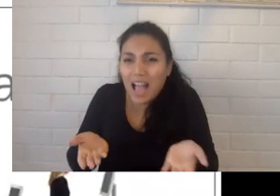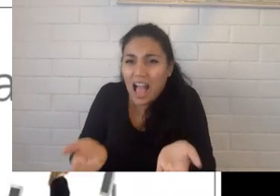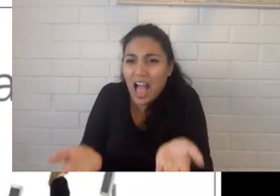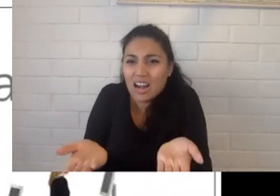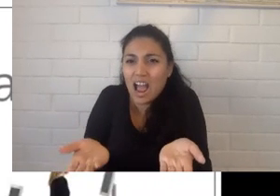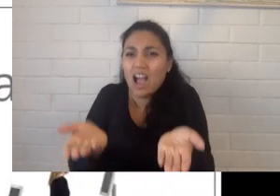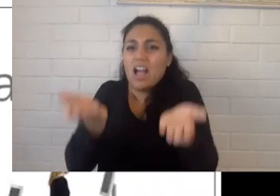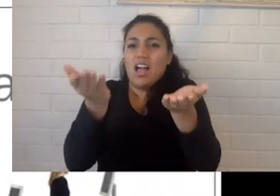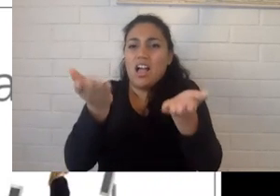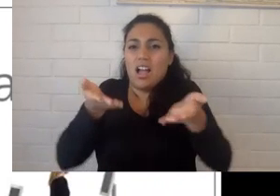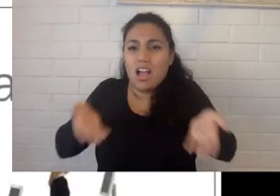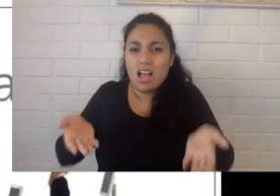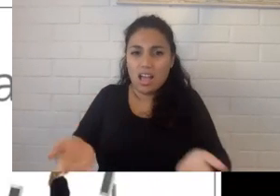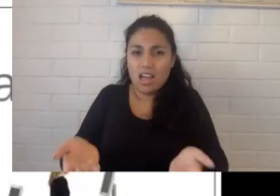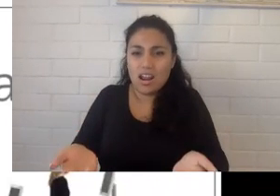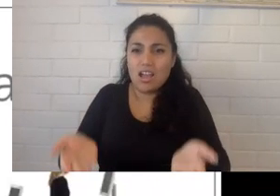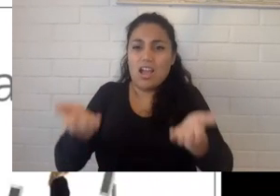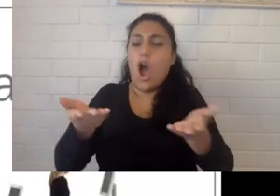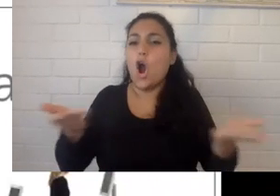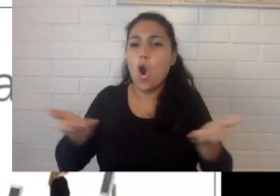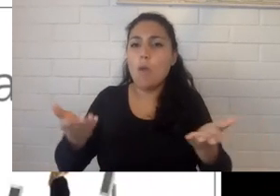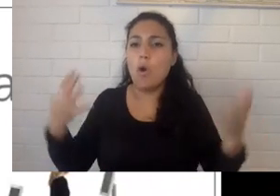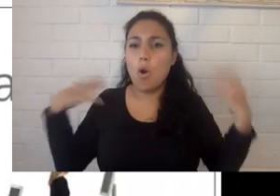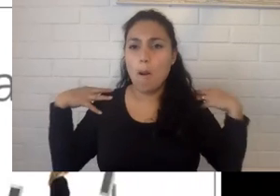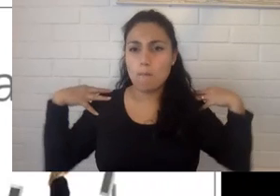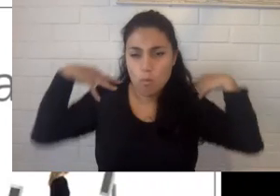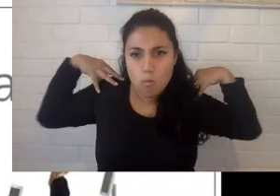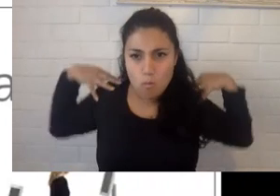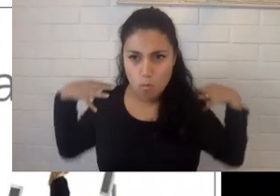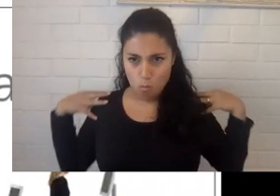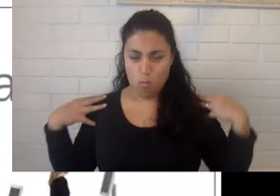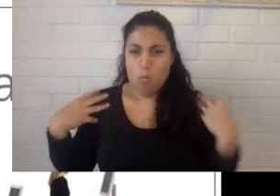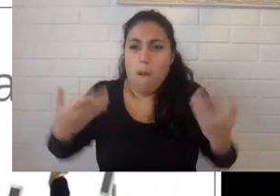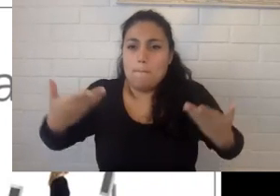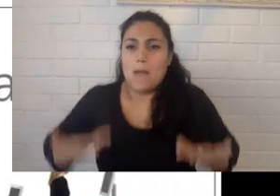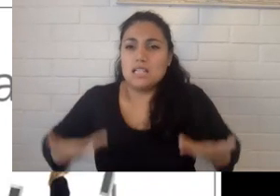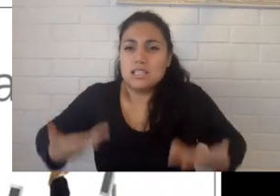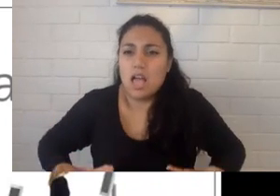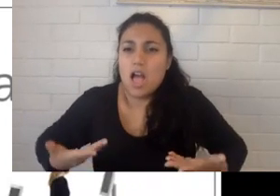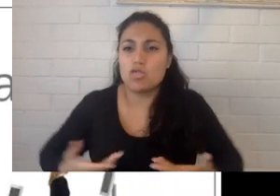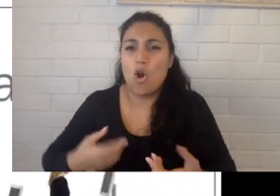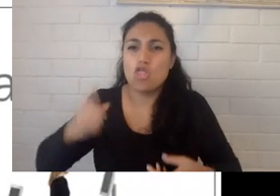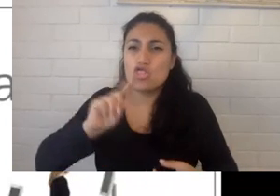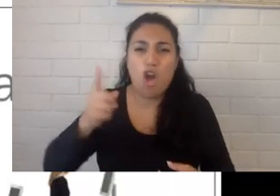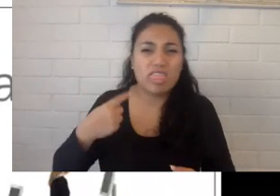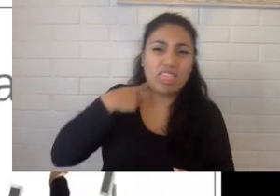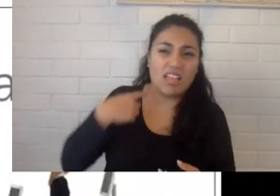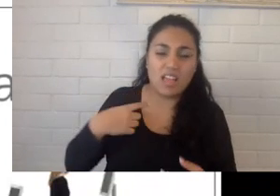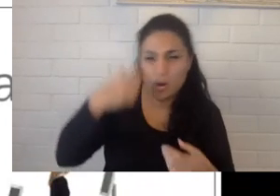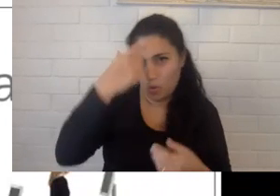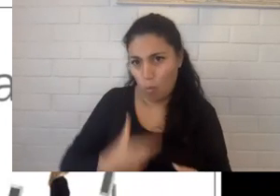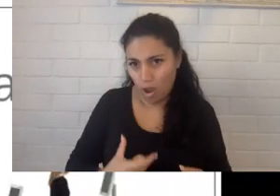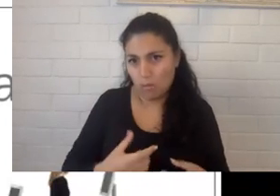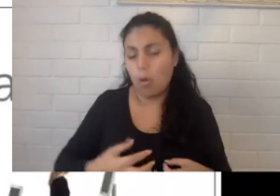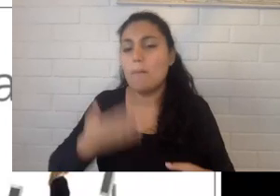las posturas específicas para poder tomar una cierta cantidad de peso sin dañar nuestro cuerpo y poder tener una